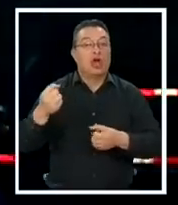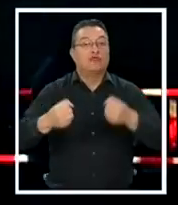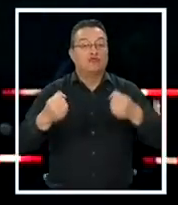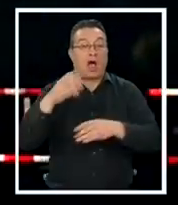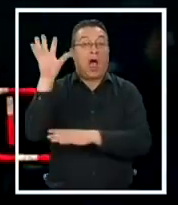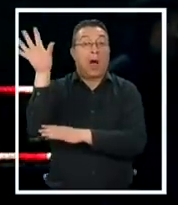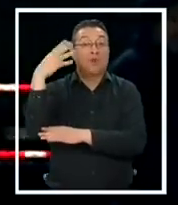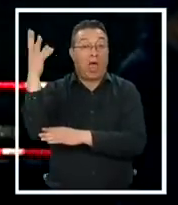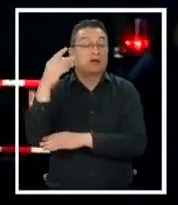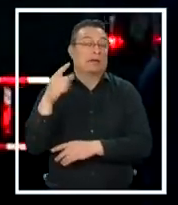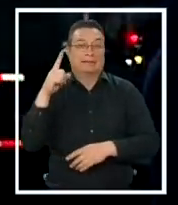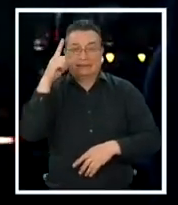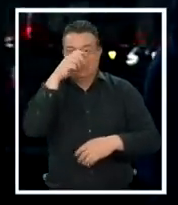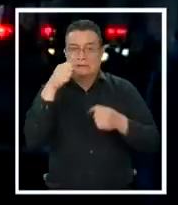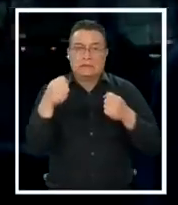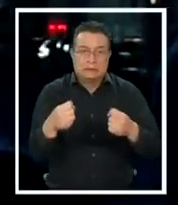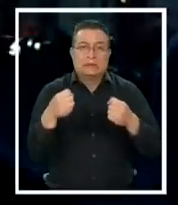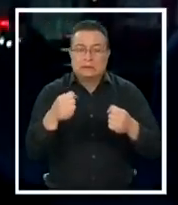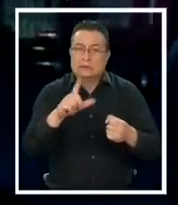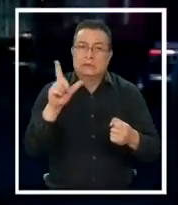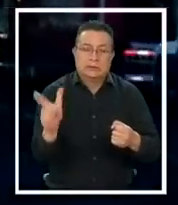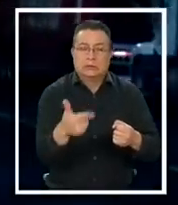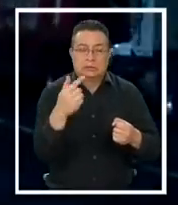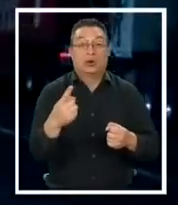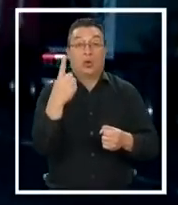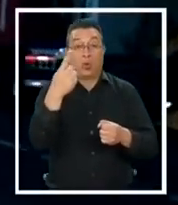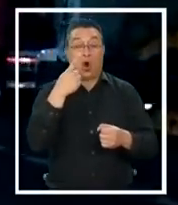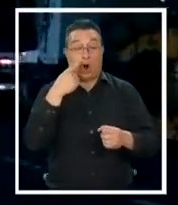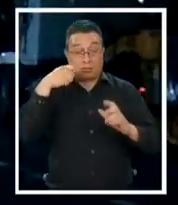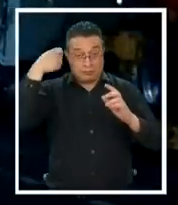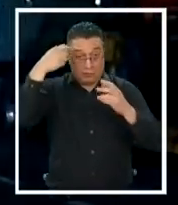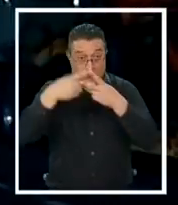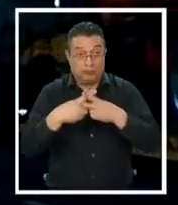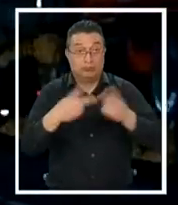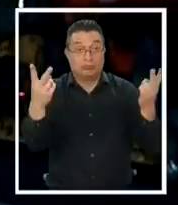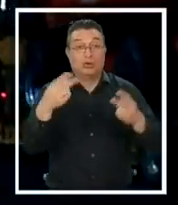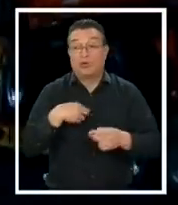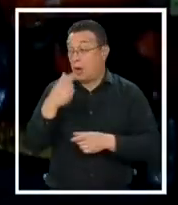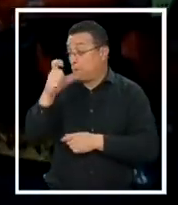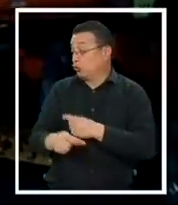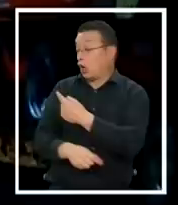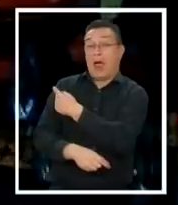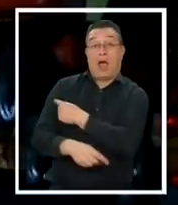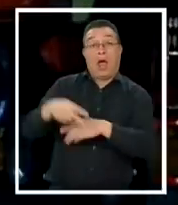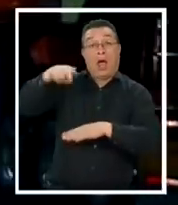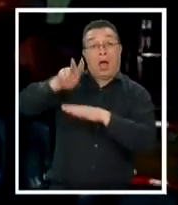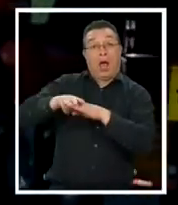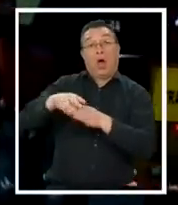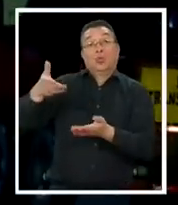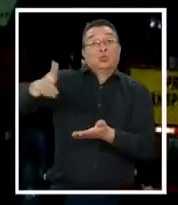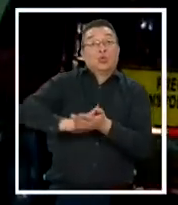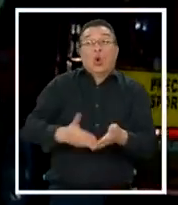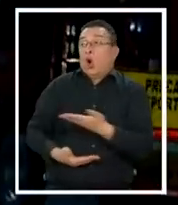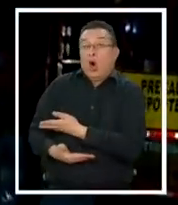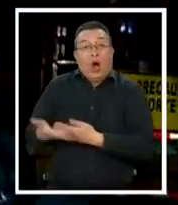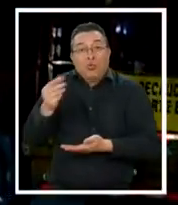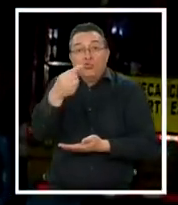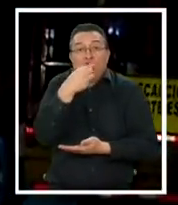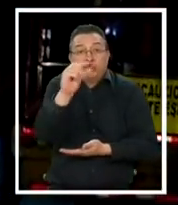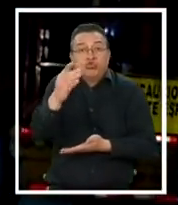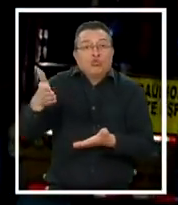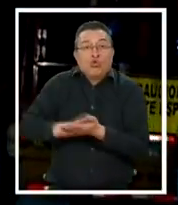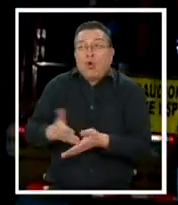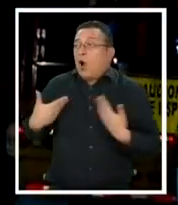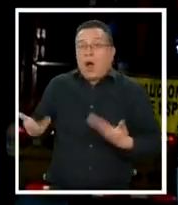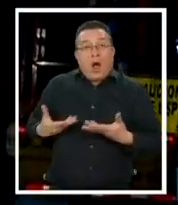ambulancia que han tenido serios problemas para desplazarse. Uno de ellos incluso decía en un video muy viralizado, se me está muriendo el paciente a propósito de aquello. Mónica, estaremos contigo en